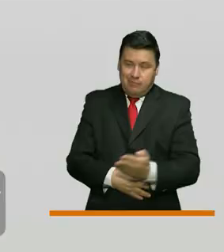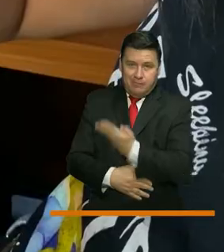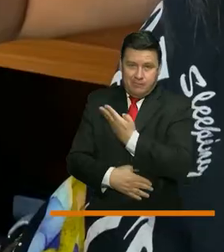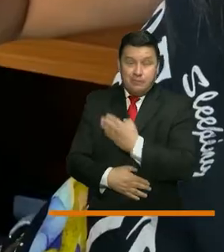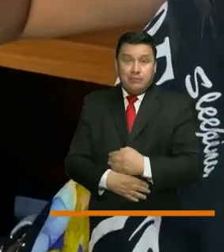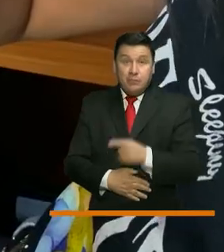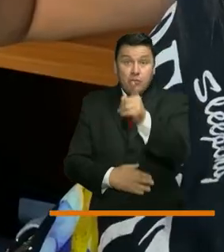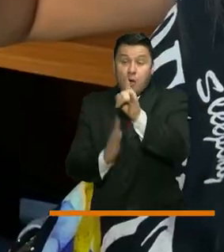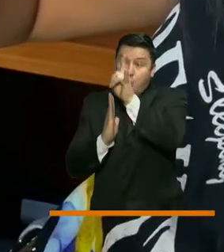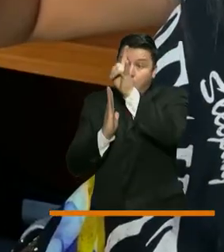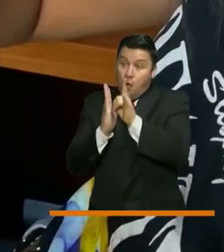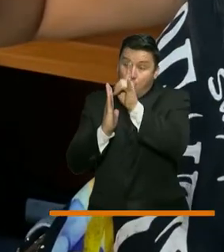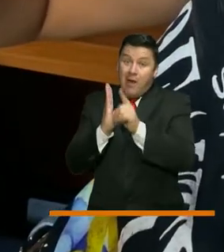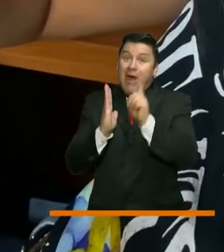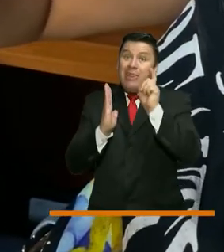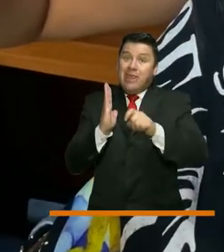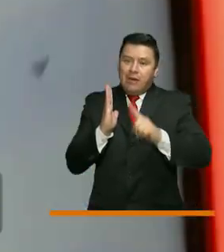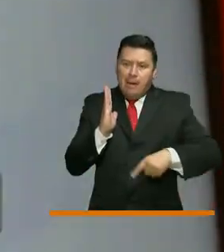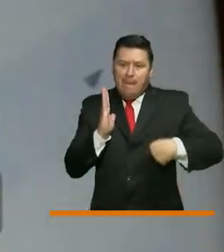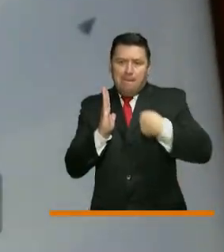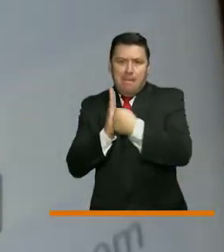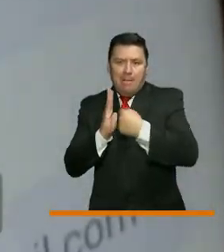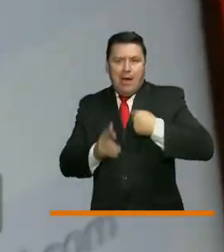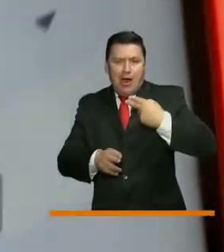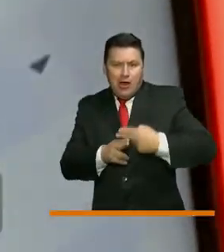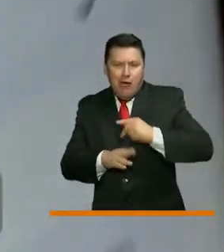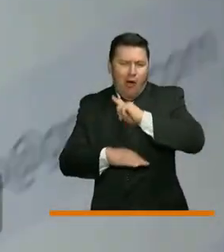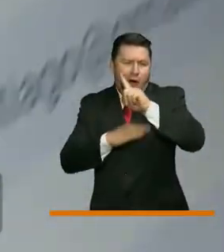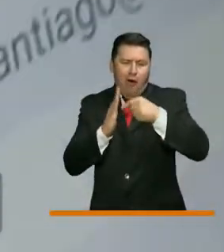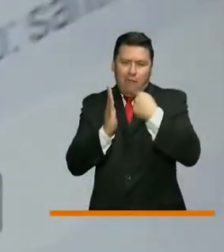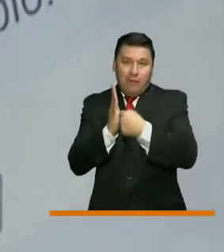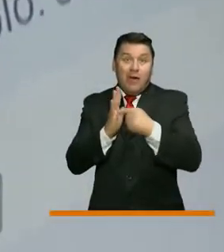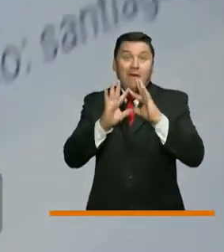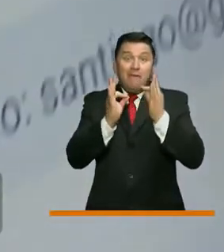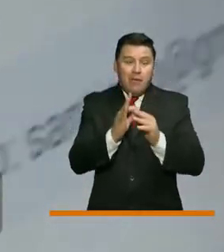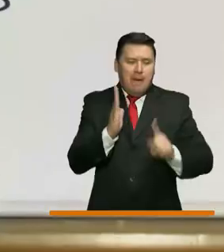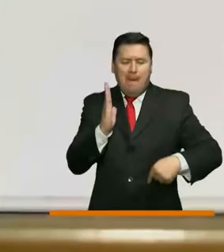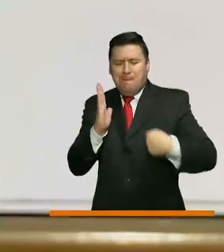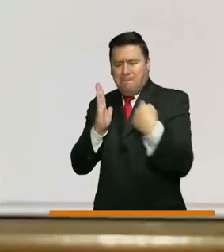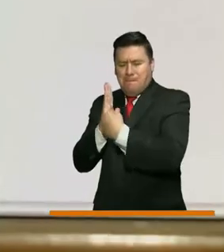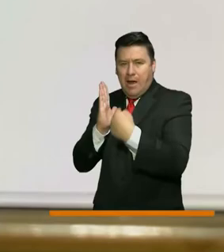Colombia. Al descargarla debes registrarte con tus datos personales y los de tu